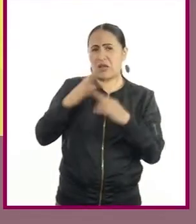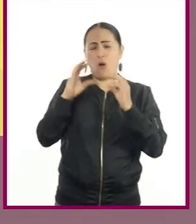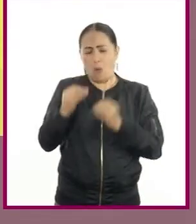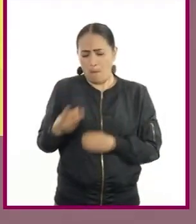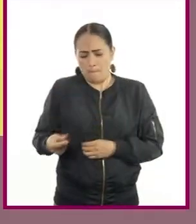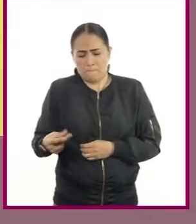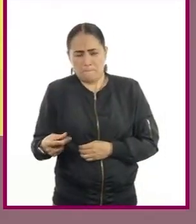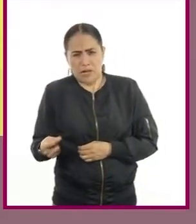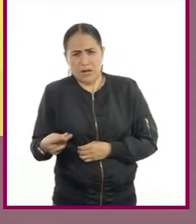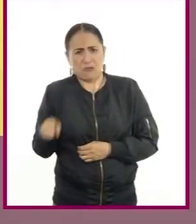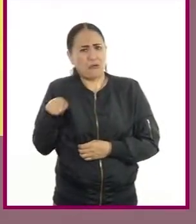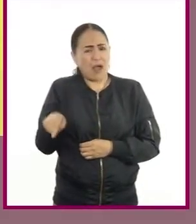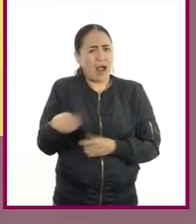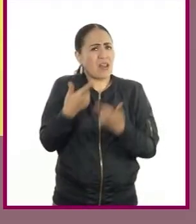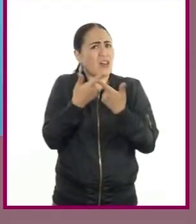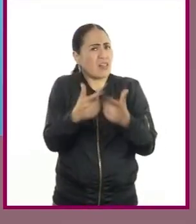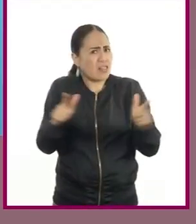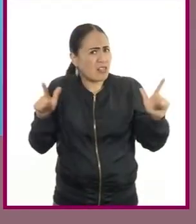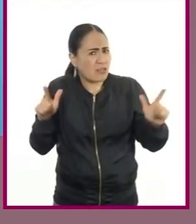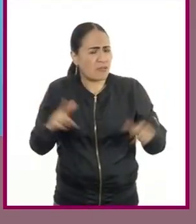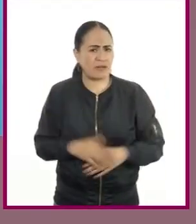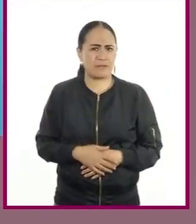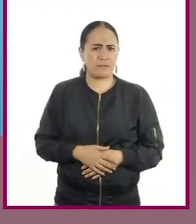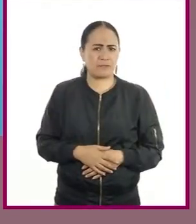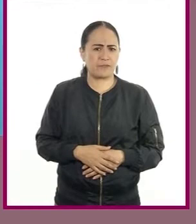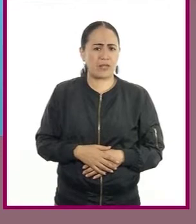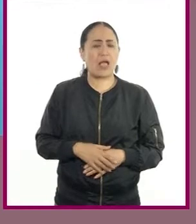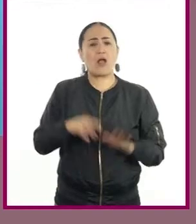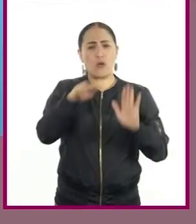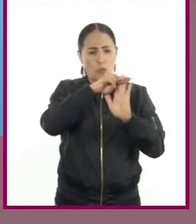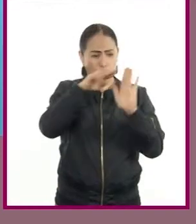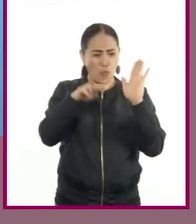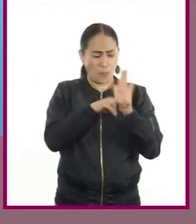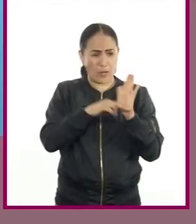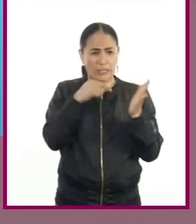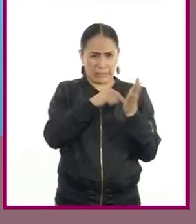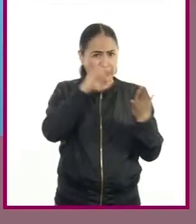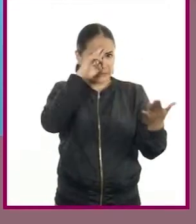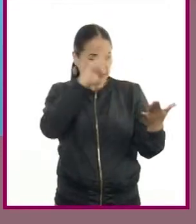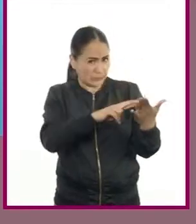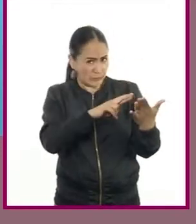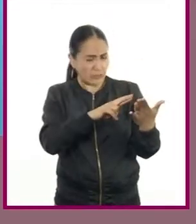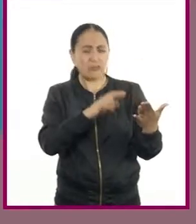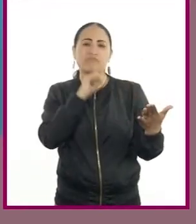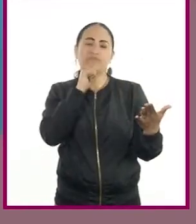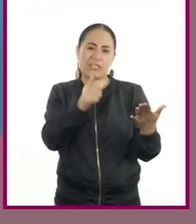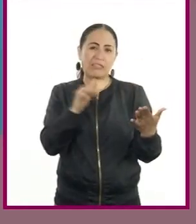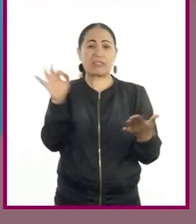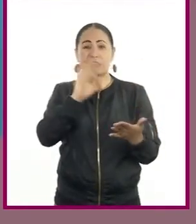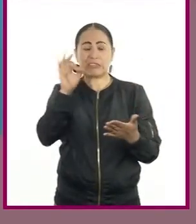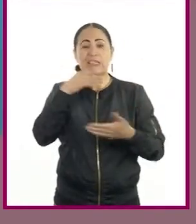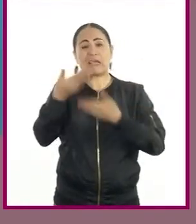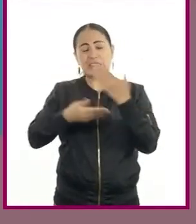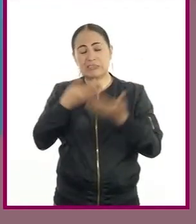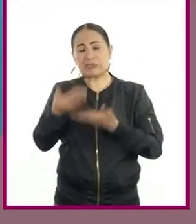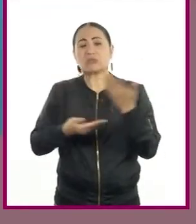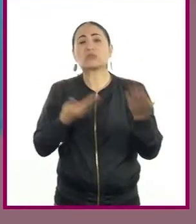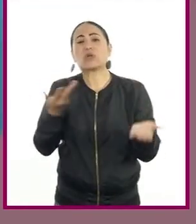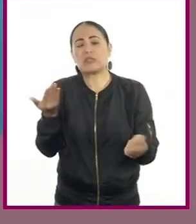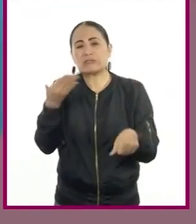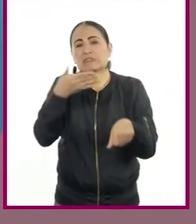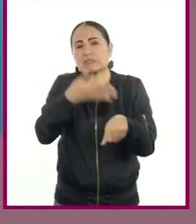libre? Valentina no respetó las normas y tal vez haya consecuencias. Para